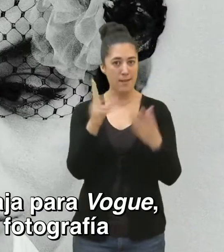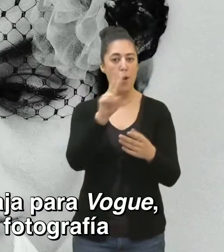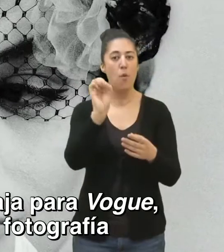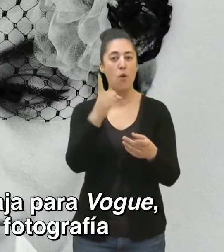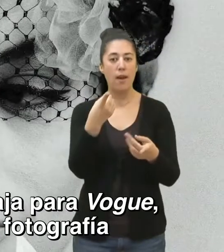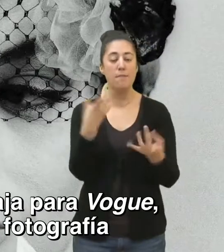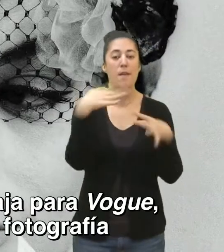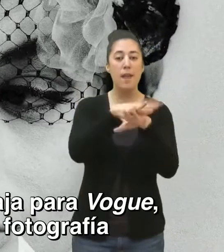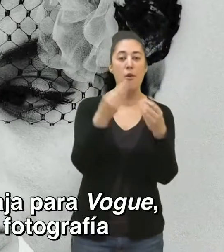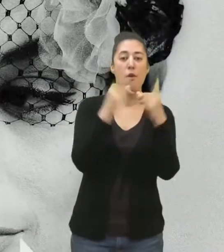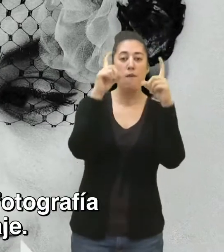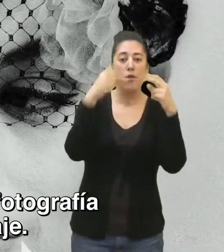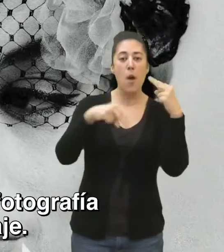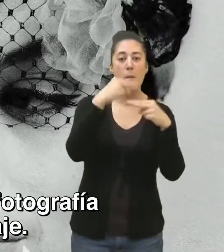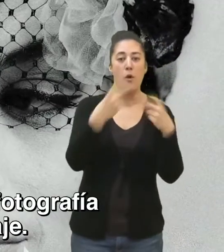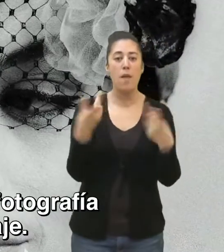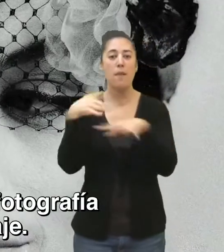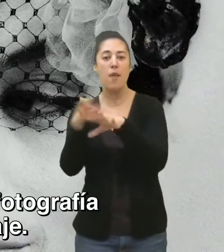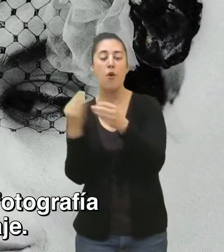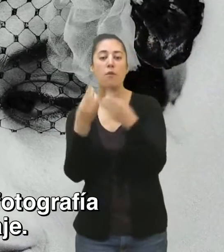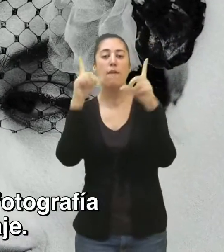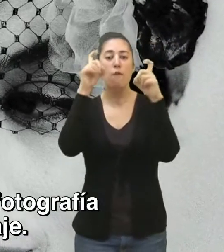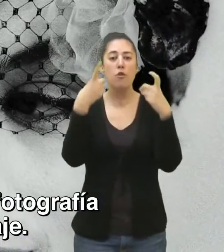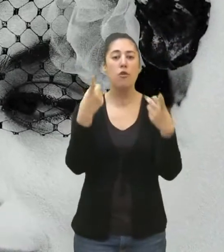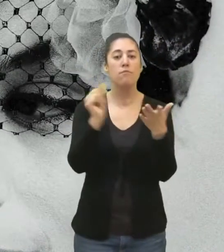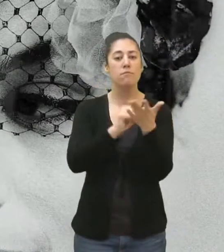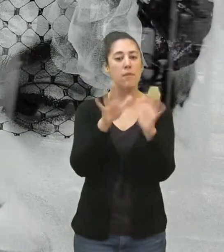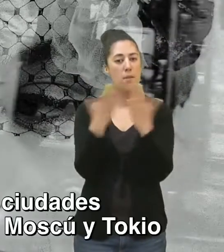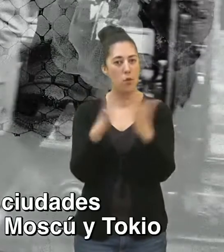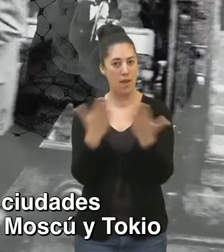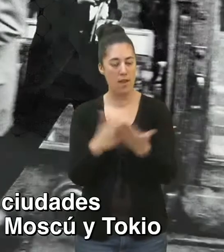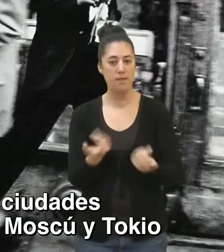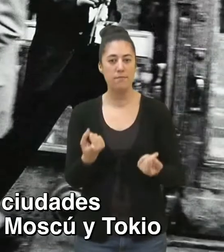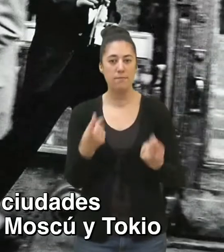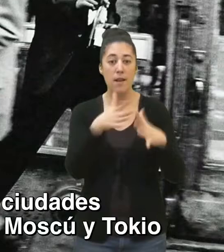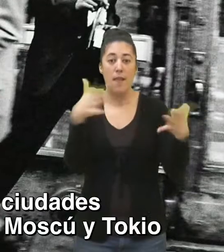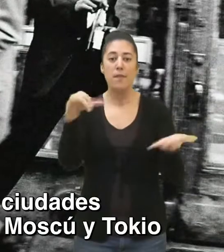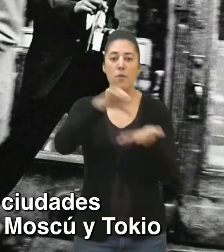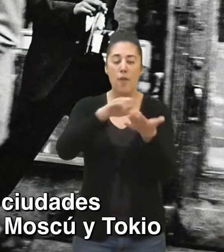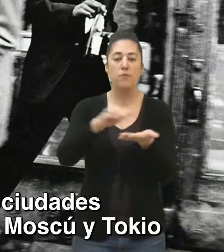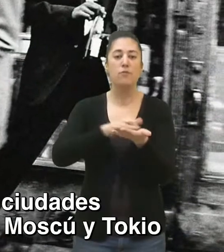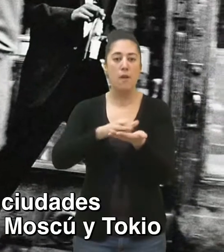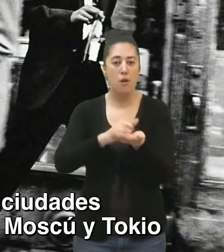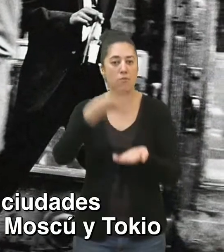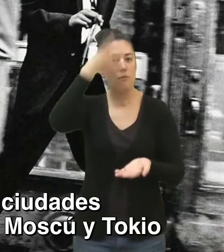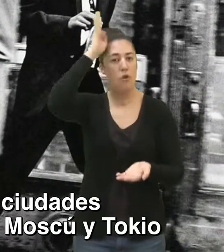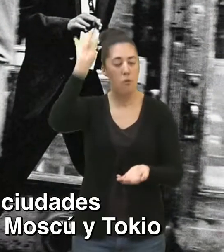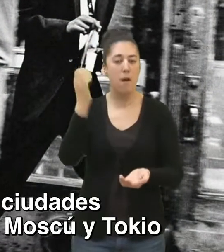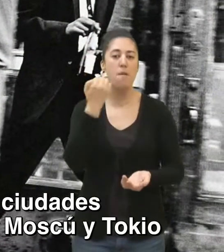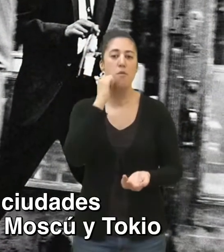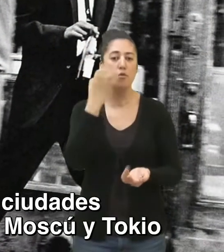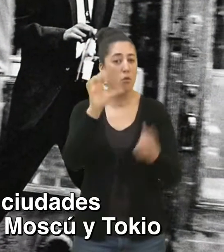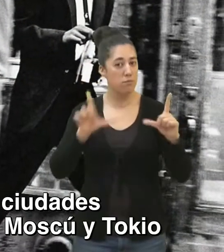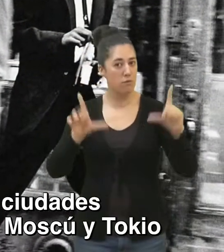Vogue, simultaneando la fotografía de moda con la fotografía de reportaje. Son las grandes ciudades de Nueva York,